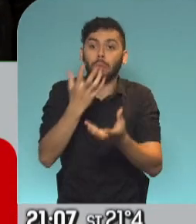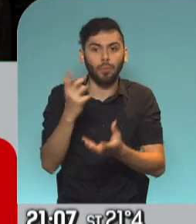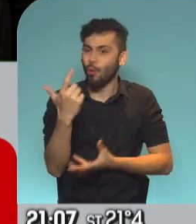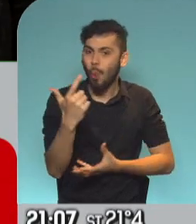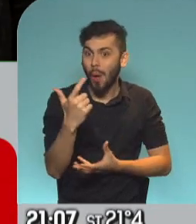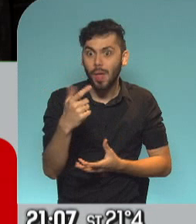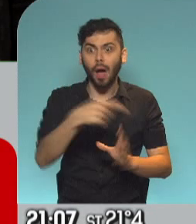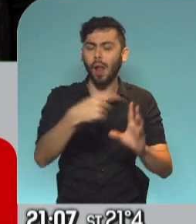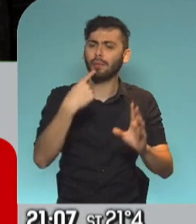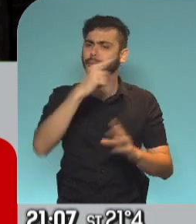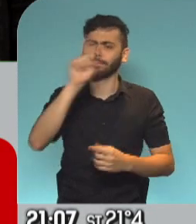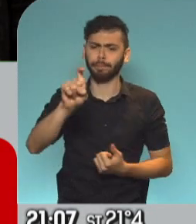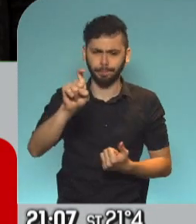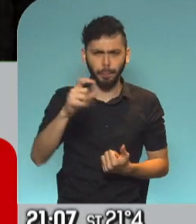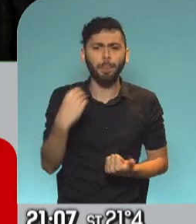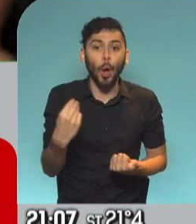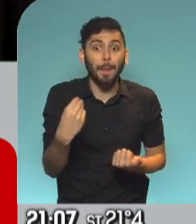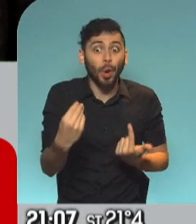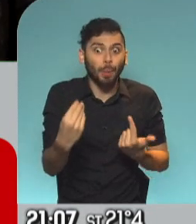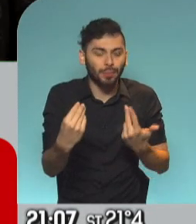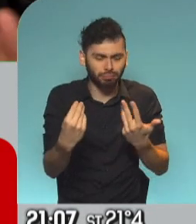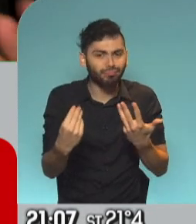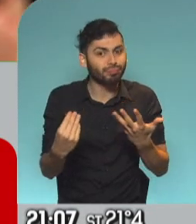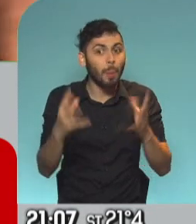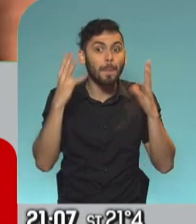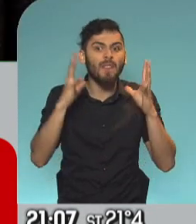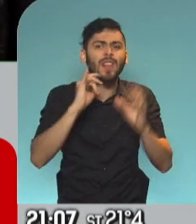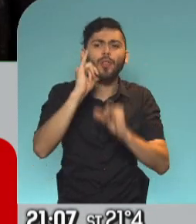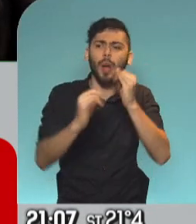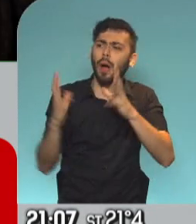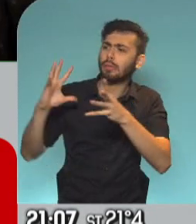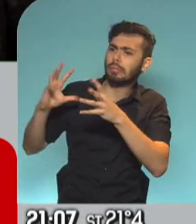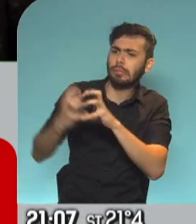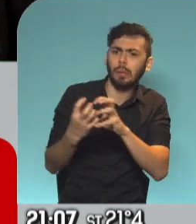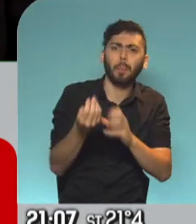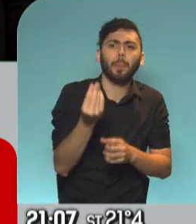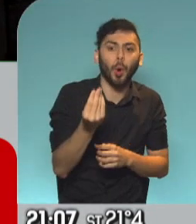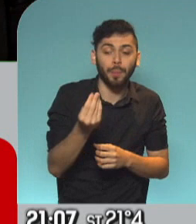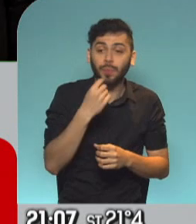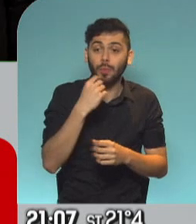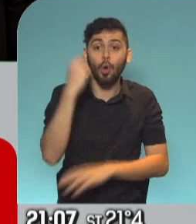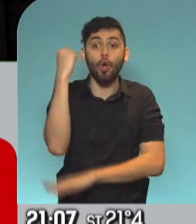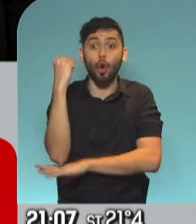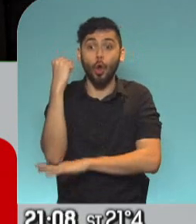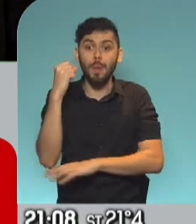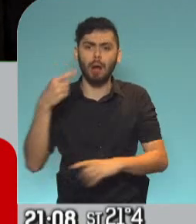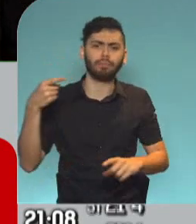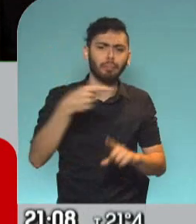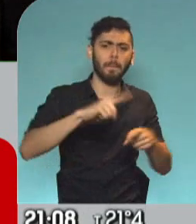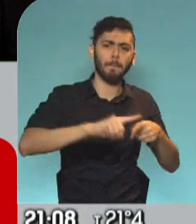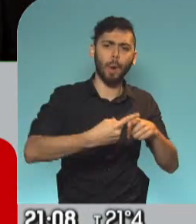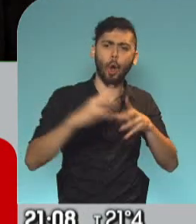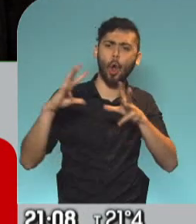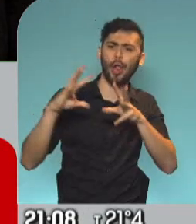Mafalda venía a contar sobre todo lo que se había arruinado, ¿no? Cuando el poder económico mataba el poder político. Una criatura